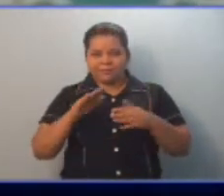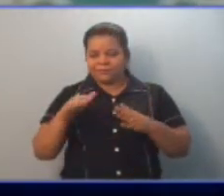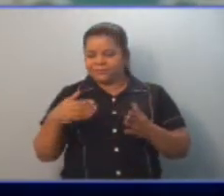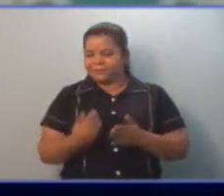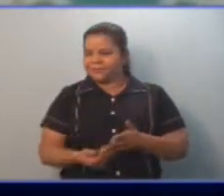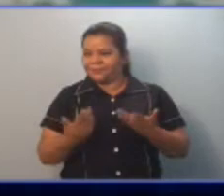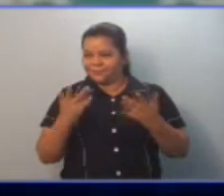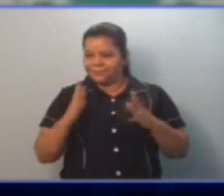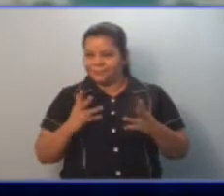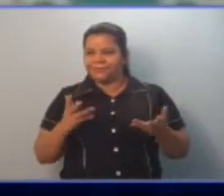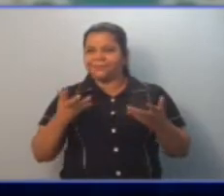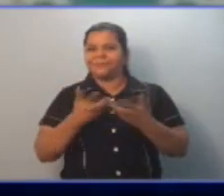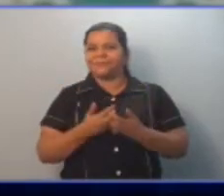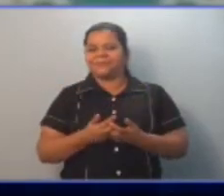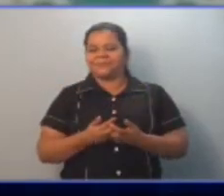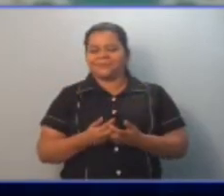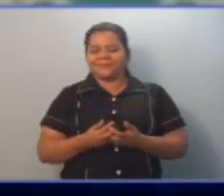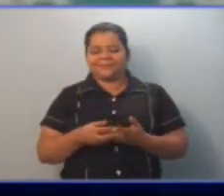casos